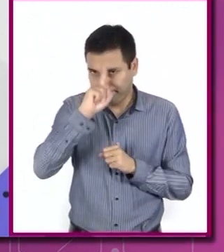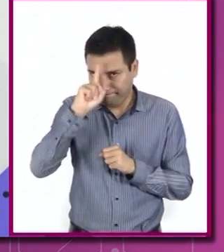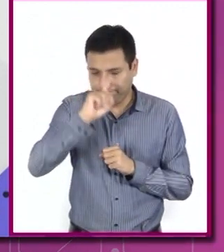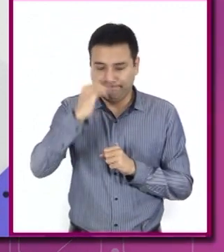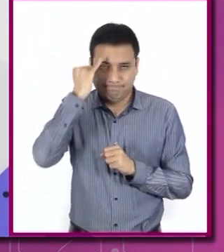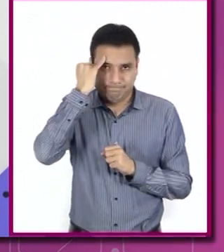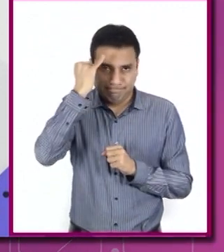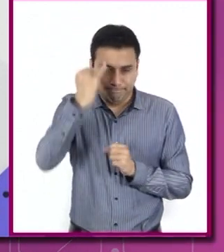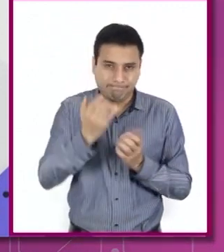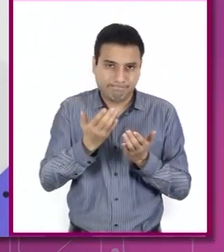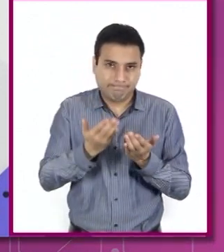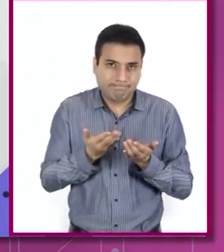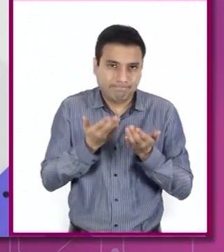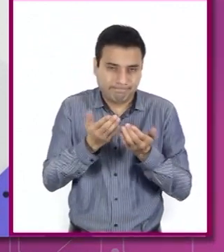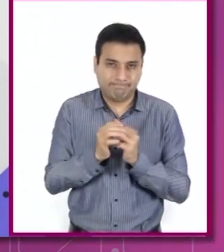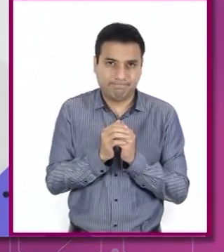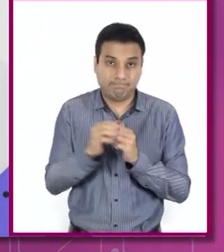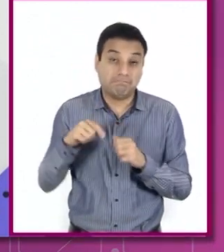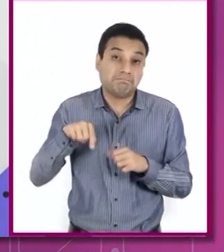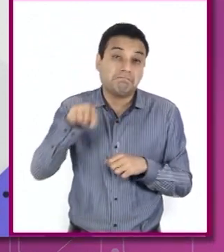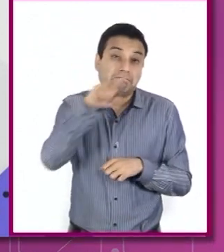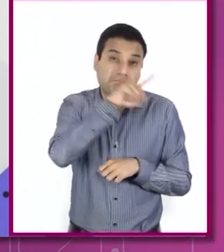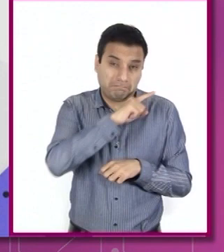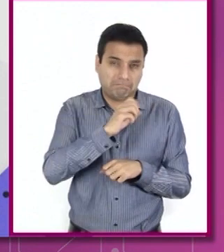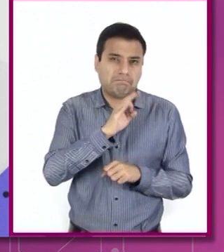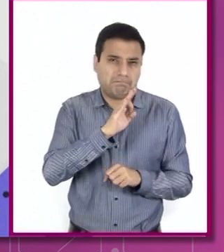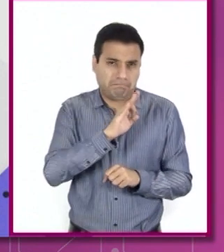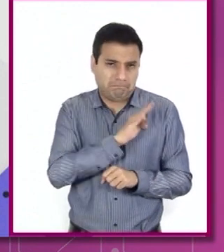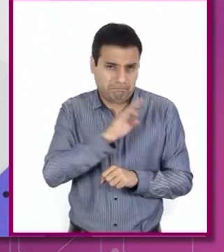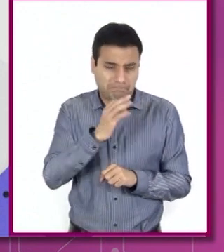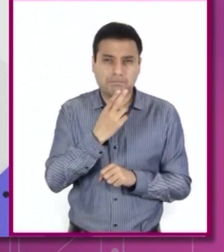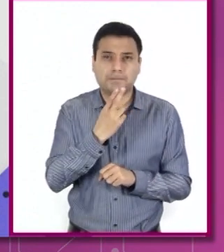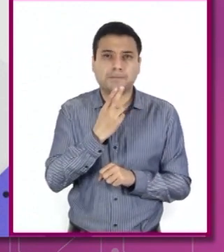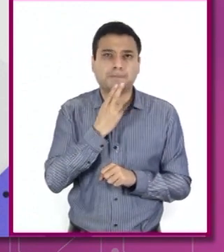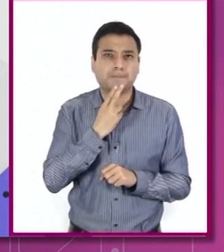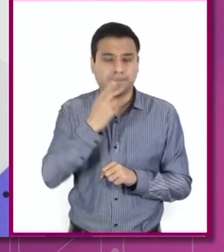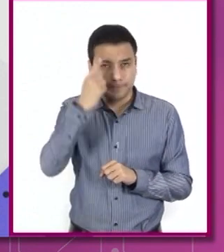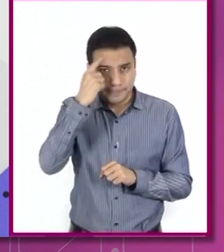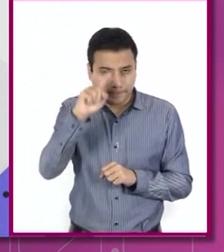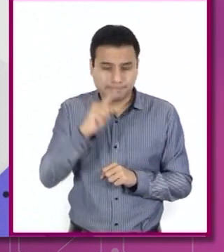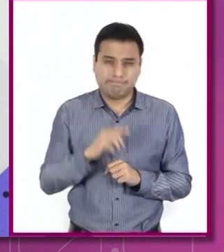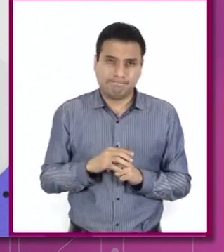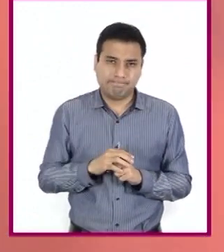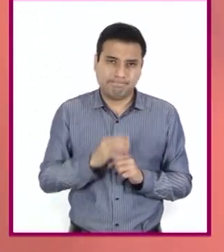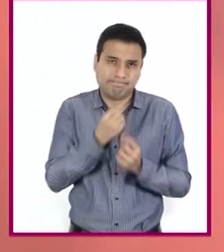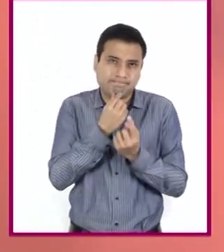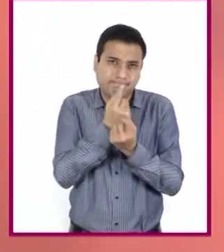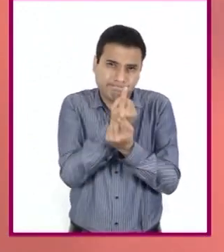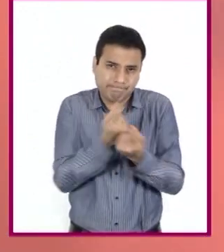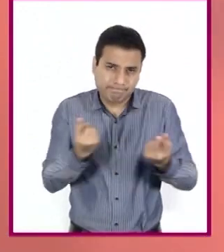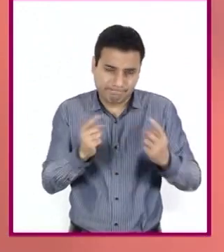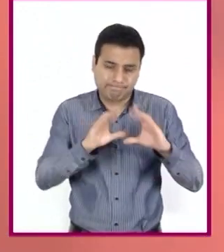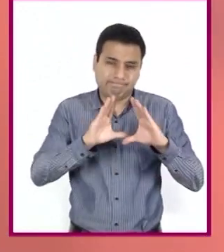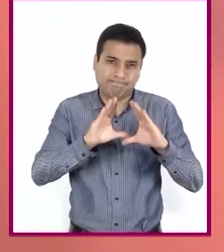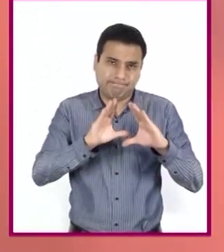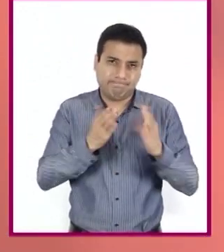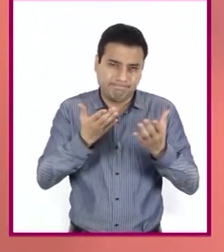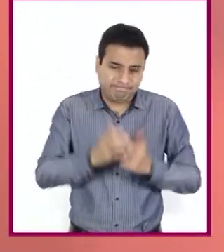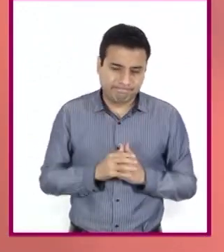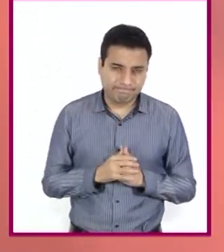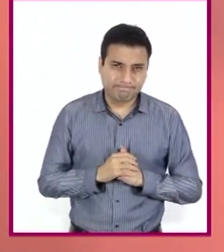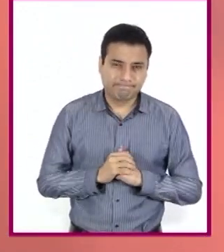y recursos para que en la medida de lo posible las utilicen en la enseñanza de este y, por qué no, de otros temas con sus